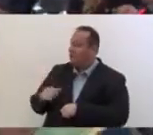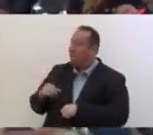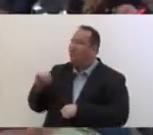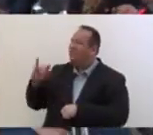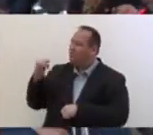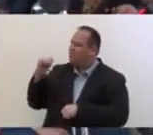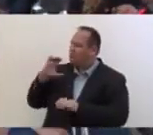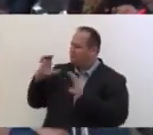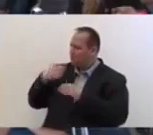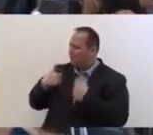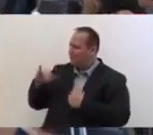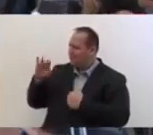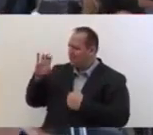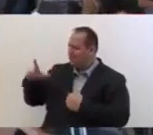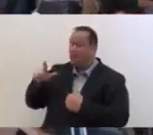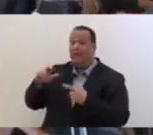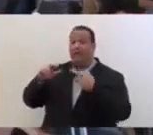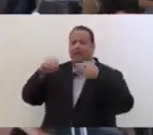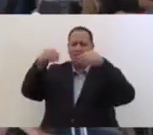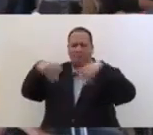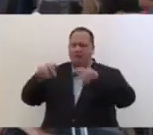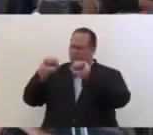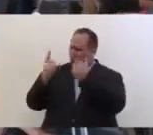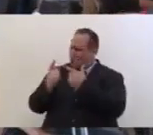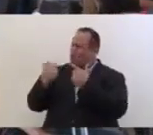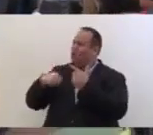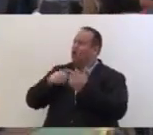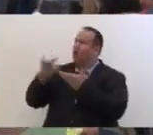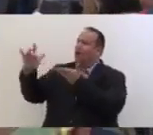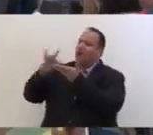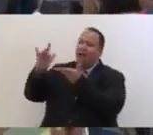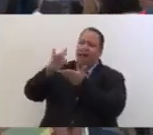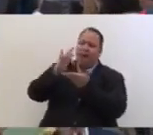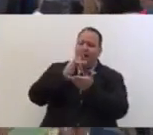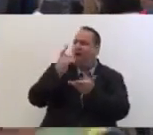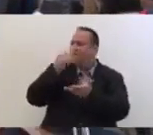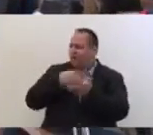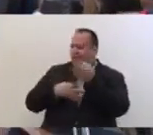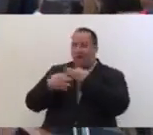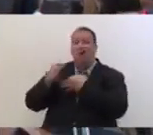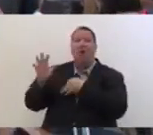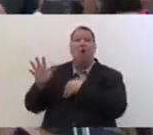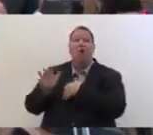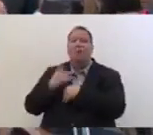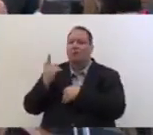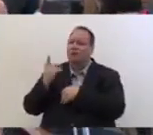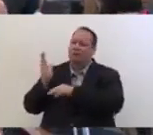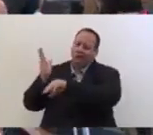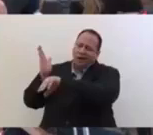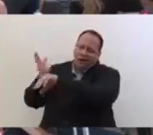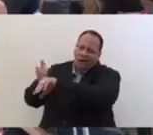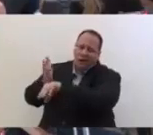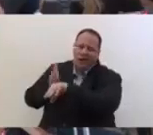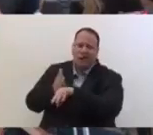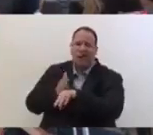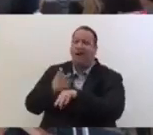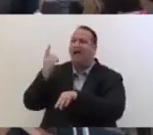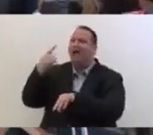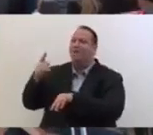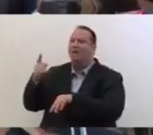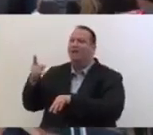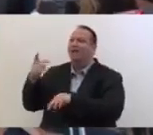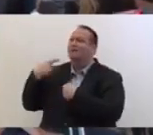Comunica. Y pues bueno, en nuestras redes sociales hemos recibido agradecimiento por las recientes acciones de destituir de su cargo